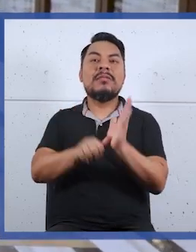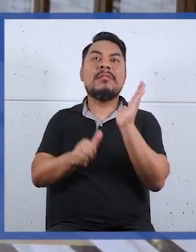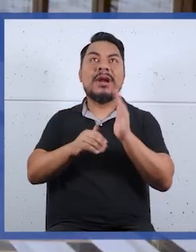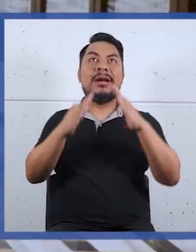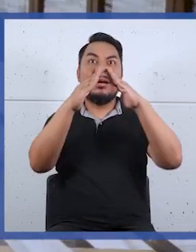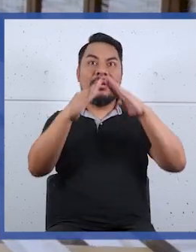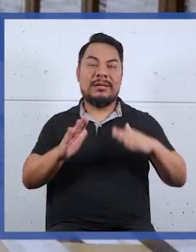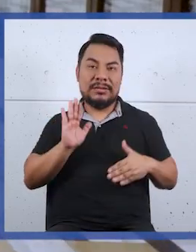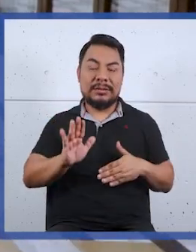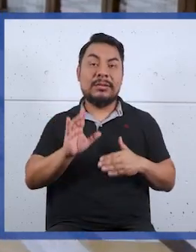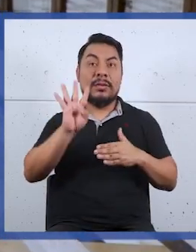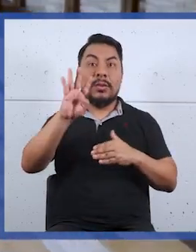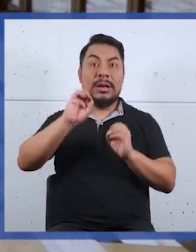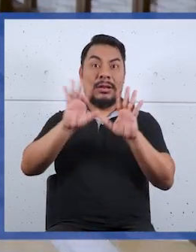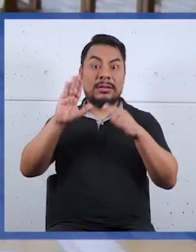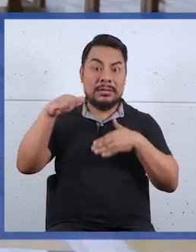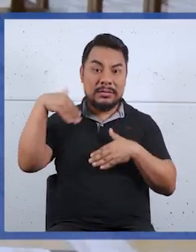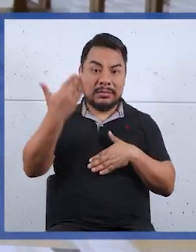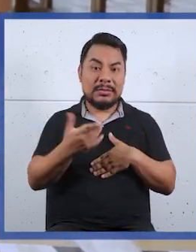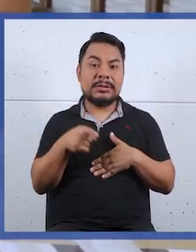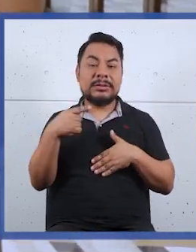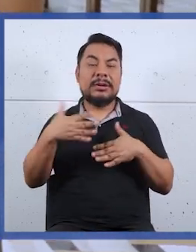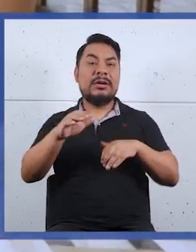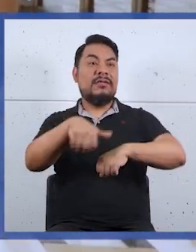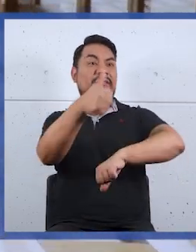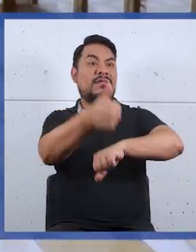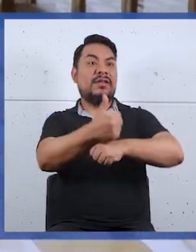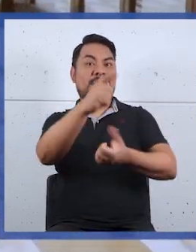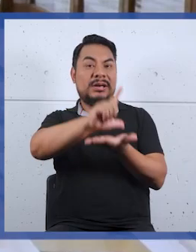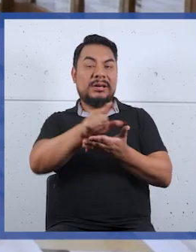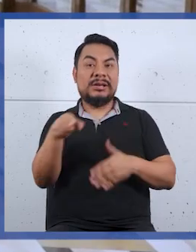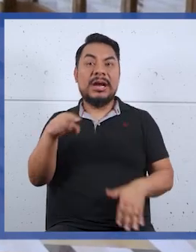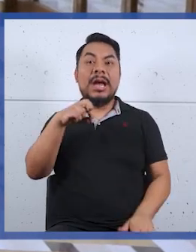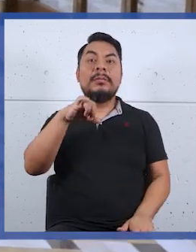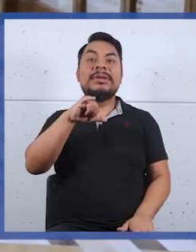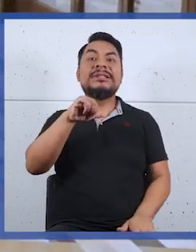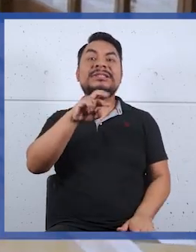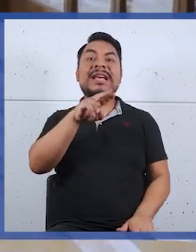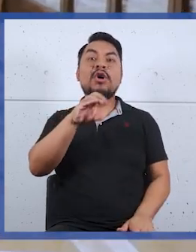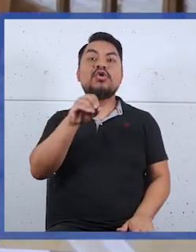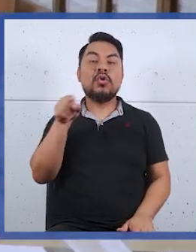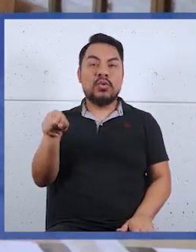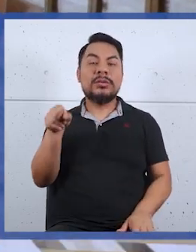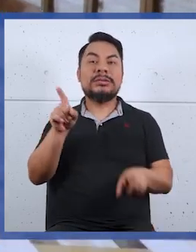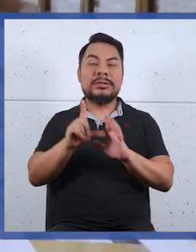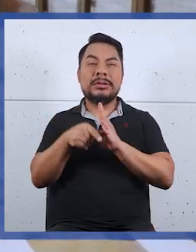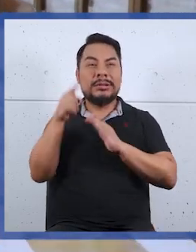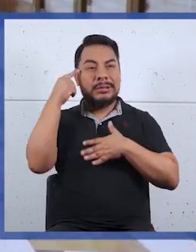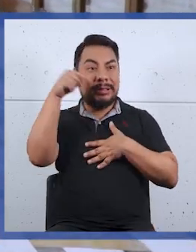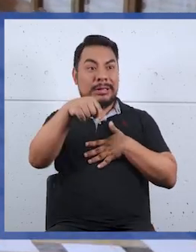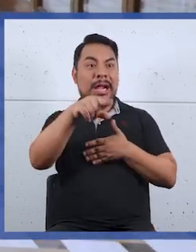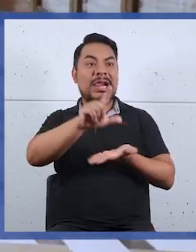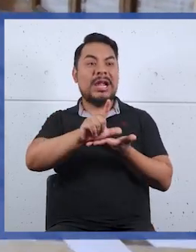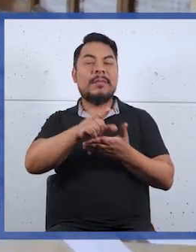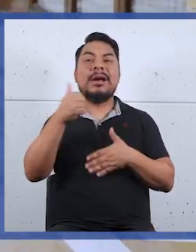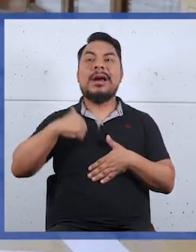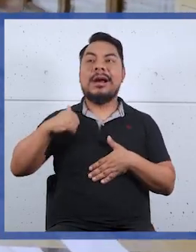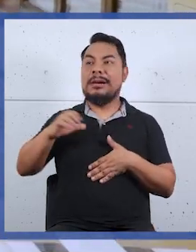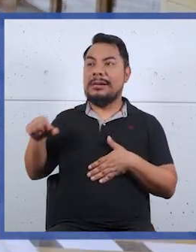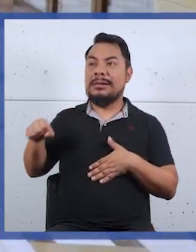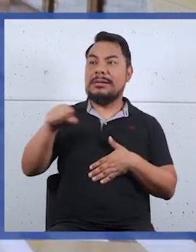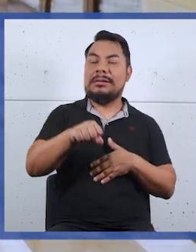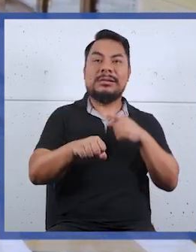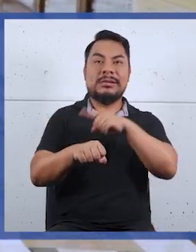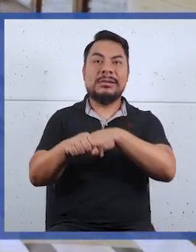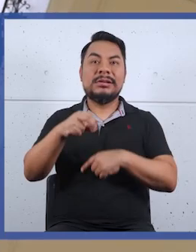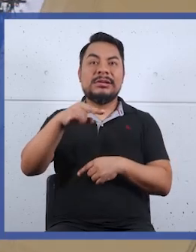embargo, 4 días después de fundar la ciudad de Lima, Pizarro recién elige el primer alcalde de la ciudad de Lima, que fue Nicolás de